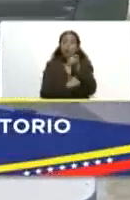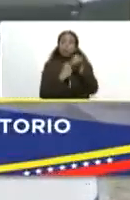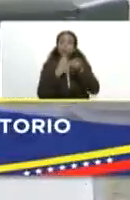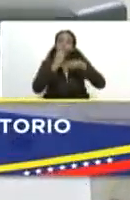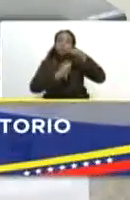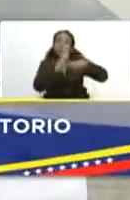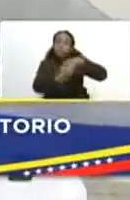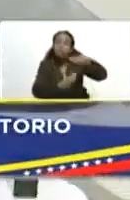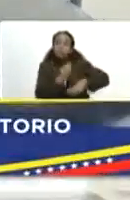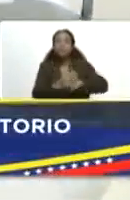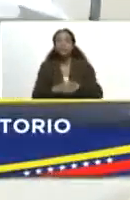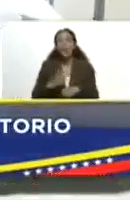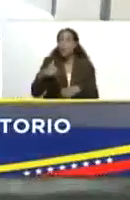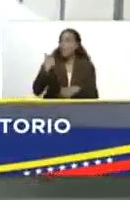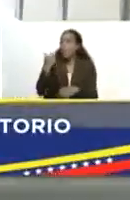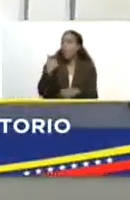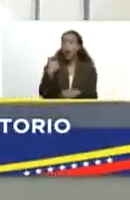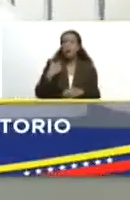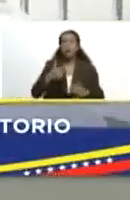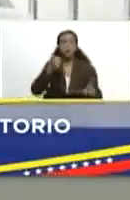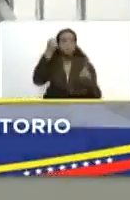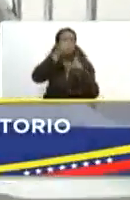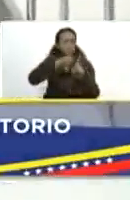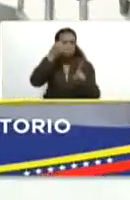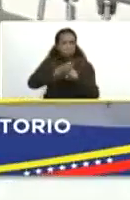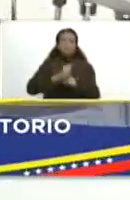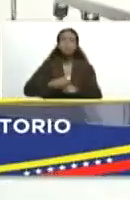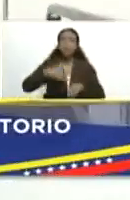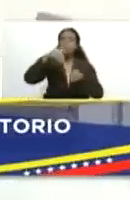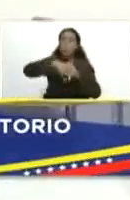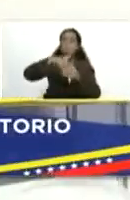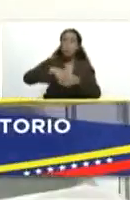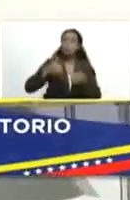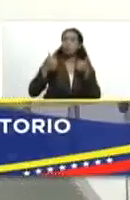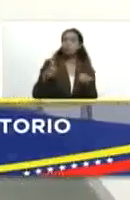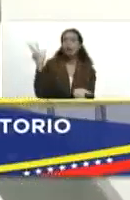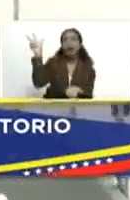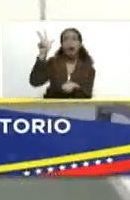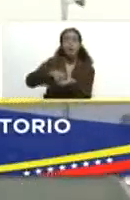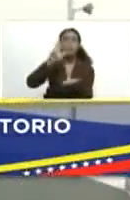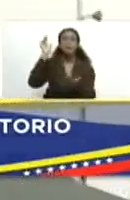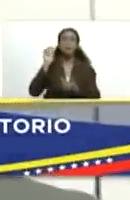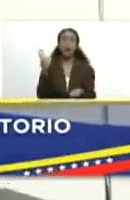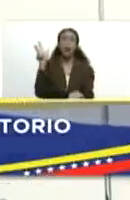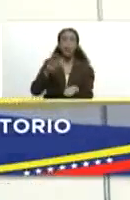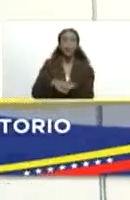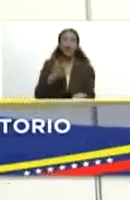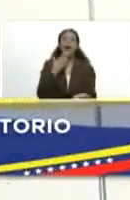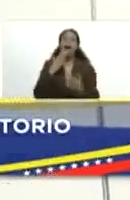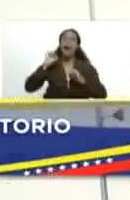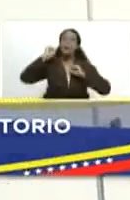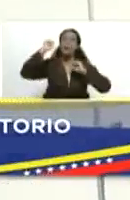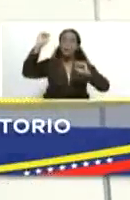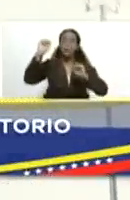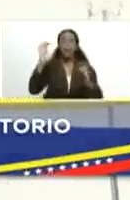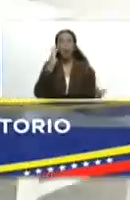lealtad en cualquier campo de batalla que nos toque dar la lucha. Presidente, muchas gracias y hasta la victoria